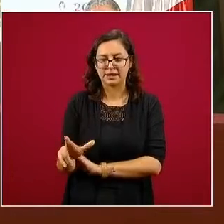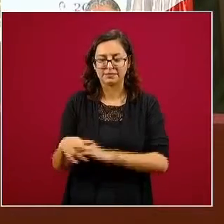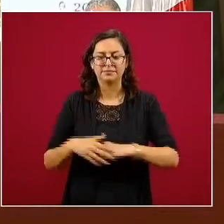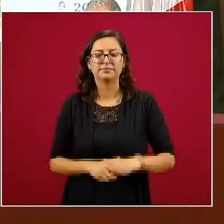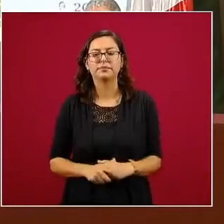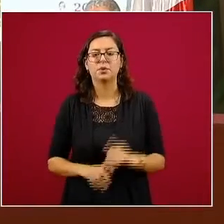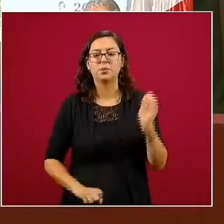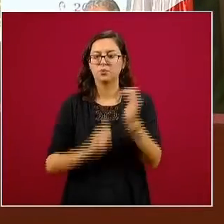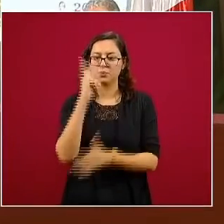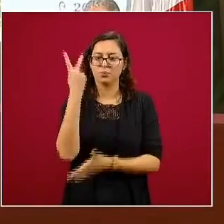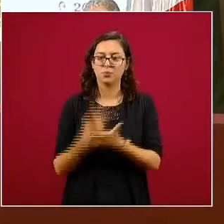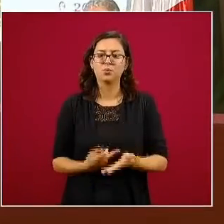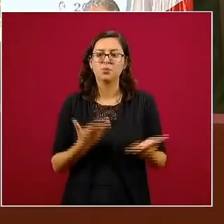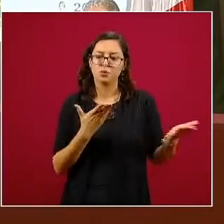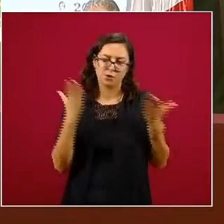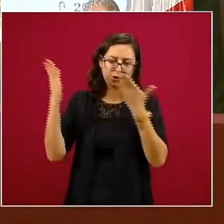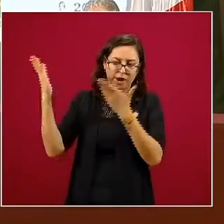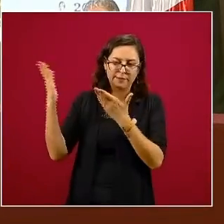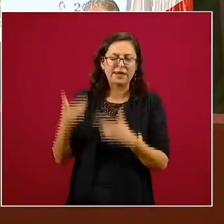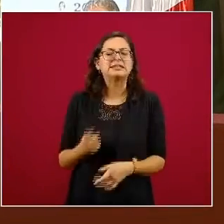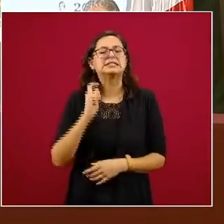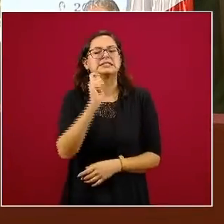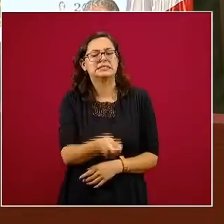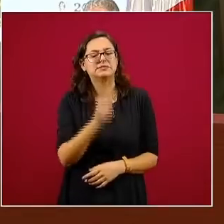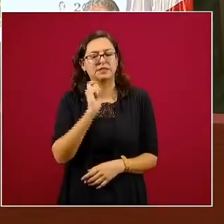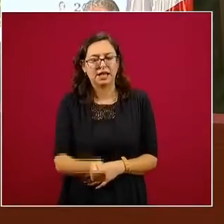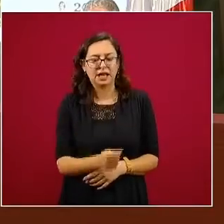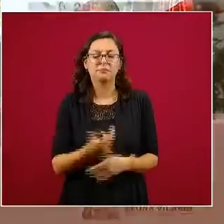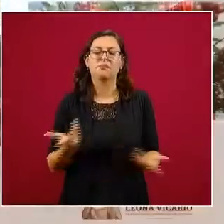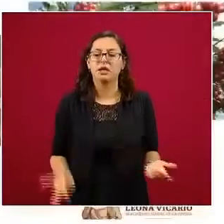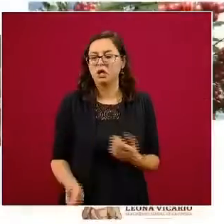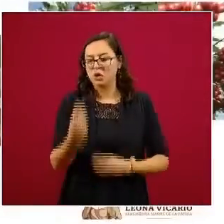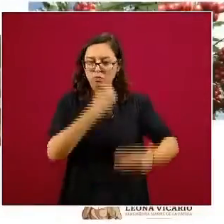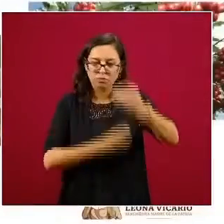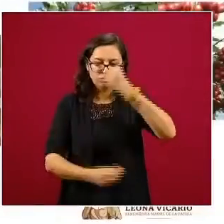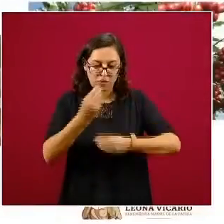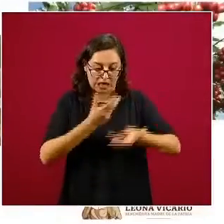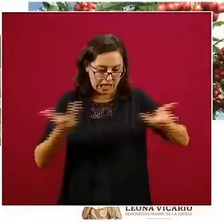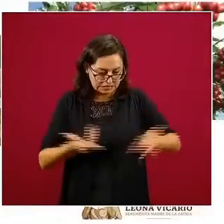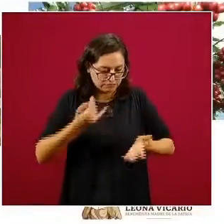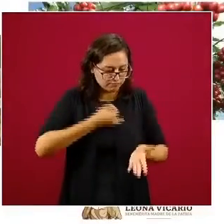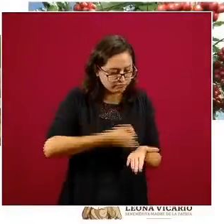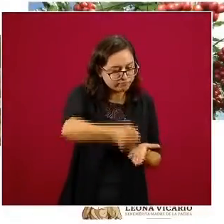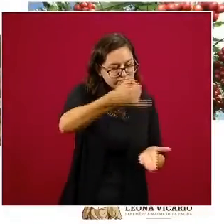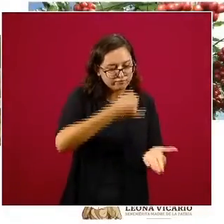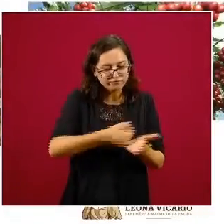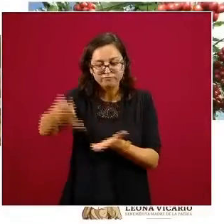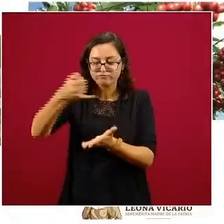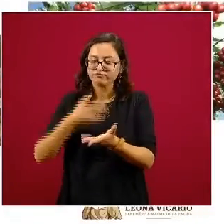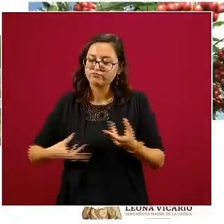entendido, para transformar nuestras mentalidades. La siguiente, por favor.